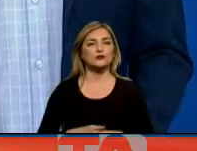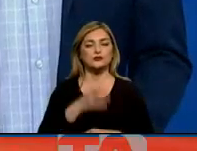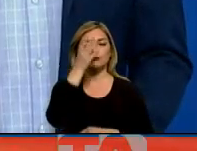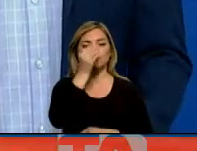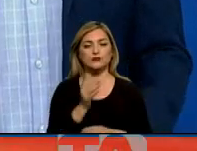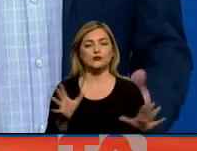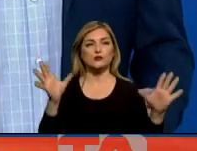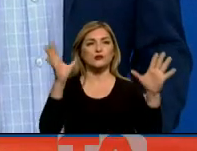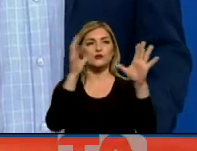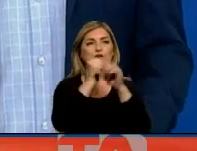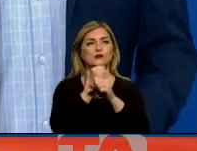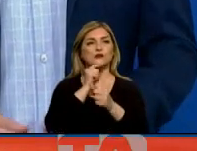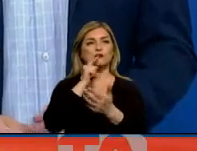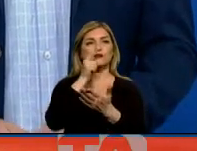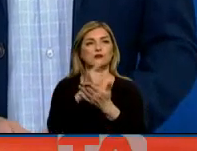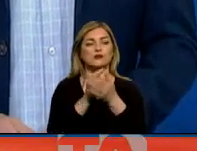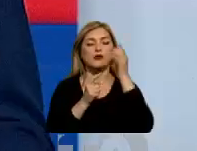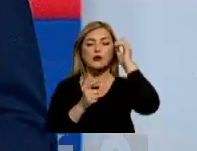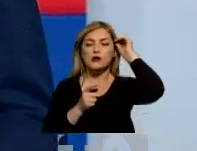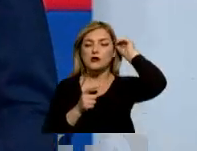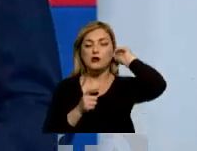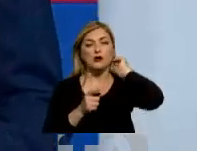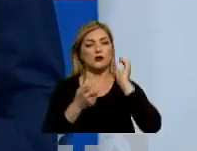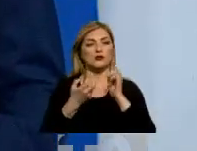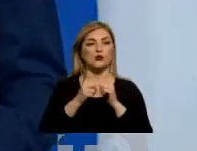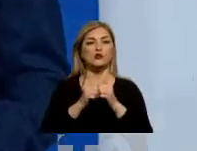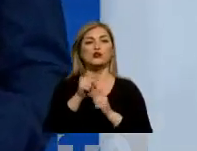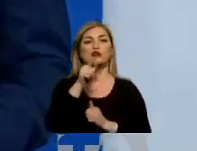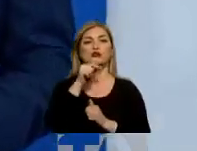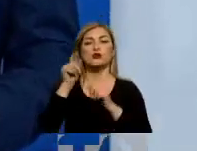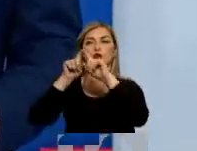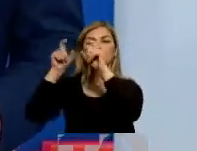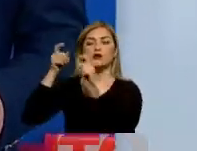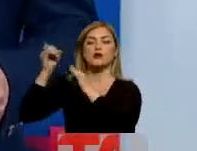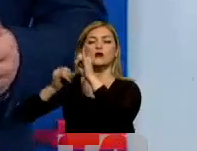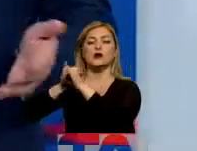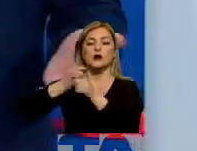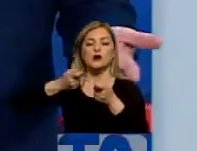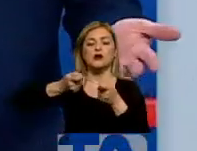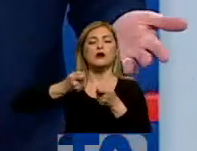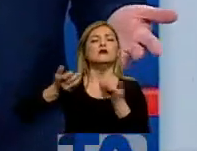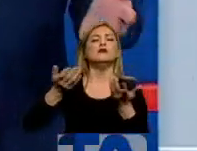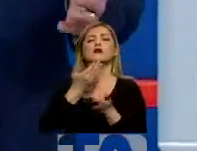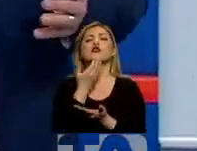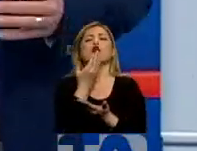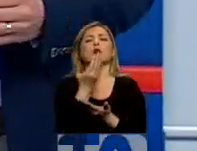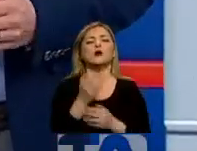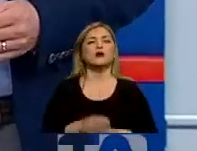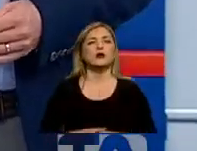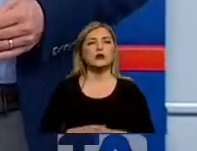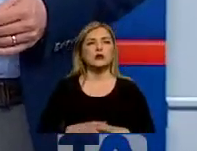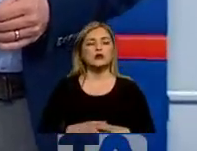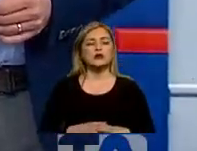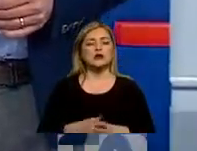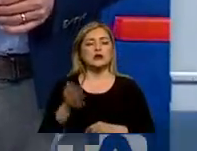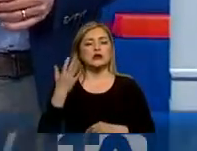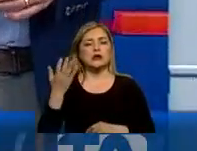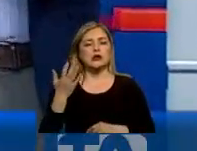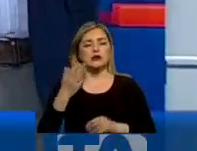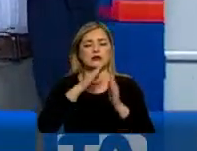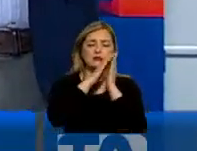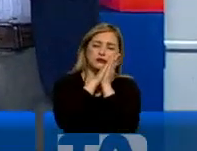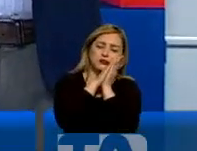Buenas noches, Milton. Efectivamente, la discusión de cómo y quién operará el Metro de Quito es en este momento lo que le quita el sueño al alcalde